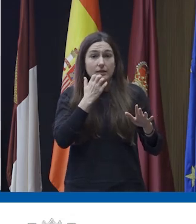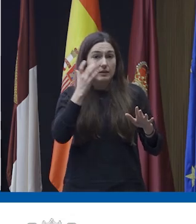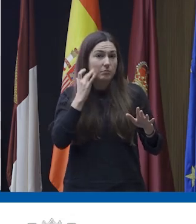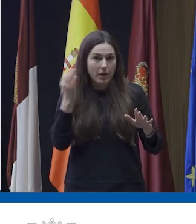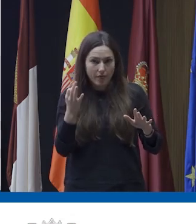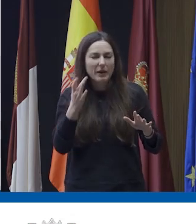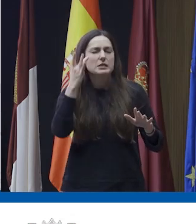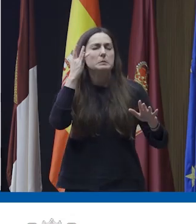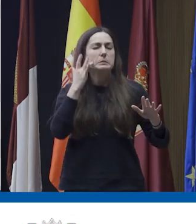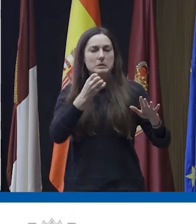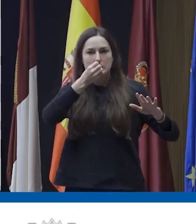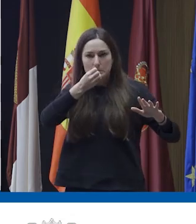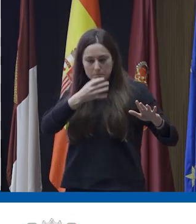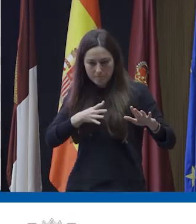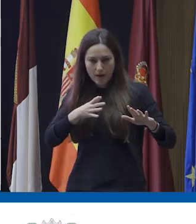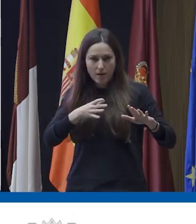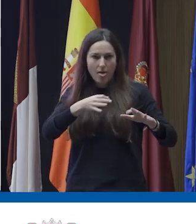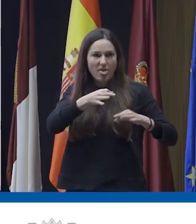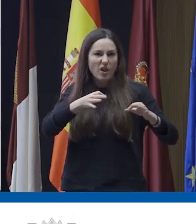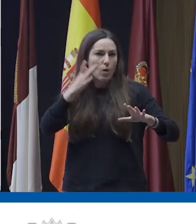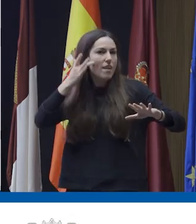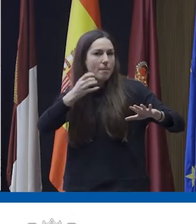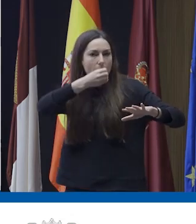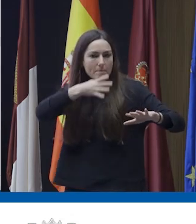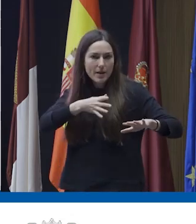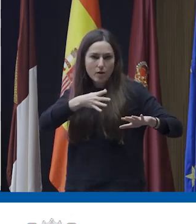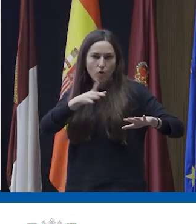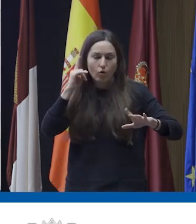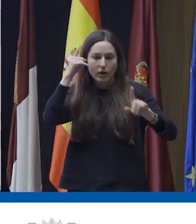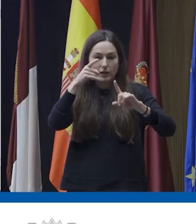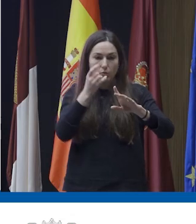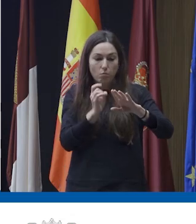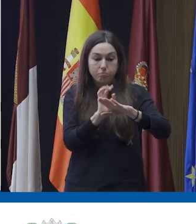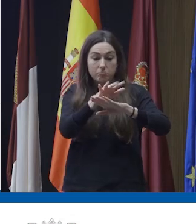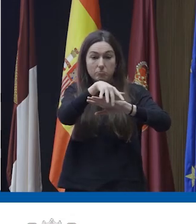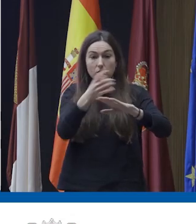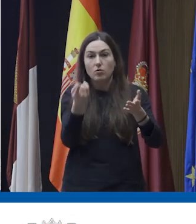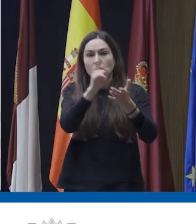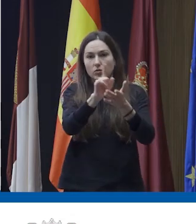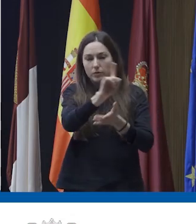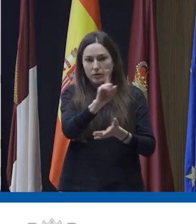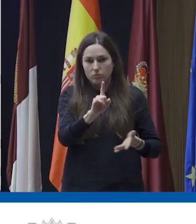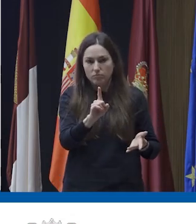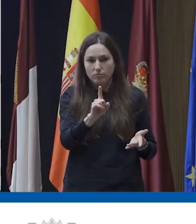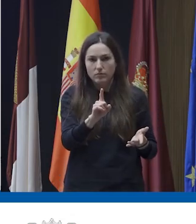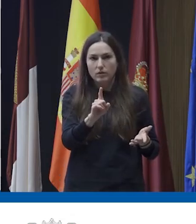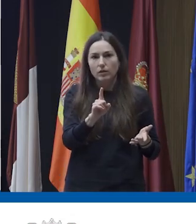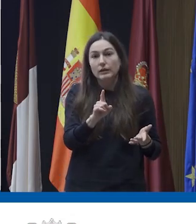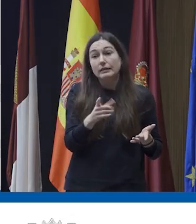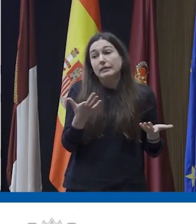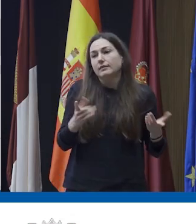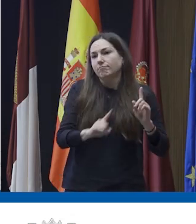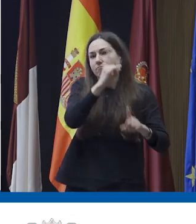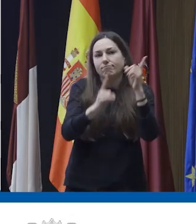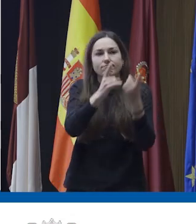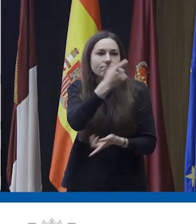la lentilla, de las células esas que quedan restantes para que no prolifere y no vuelva a salir. Pero bueno, que hay gente que le sale, pero lo más habitual es que lo